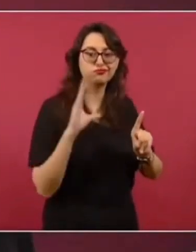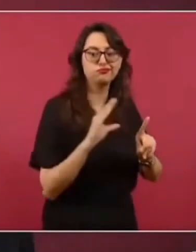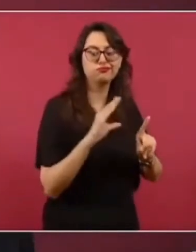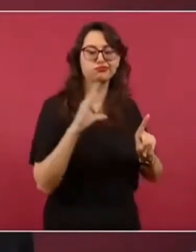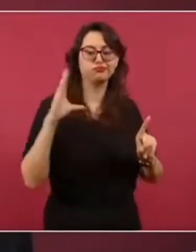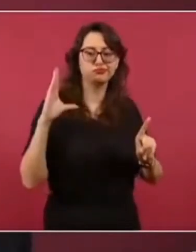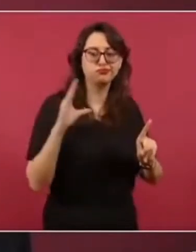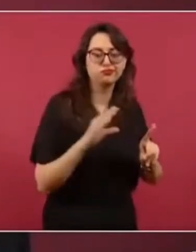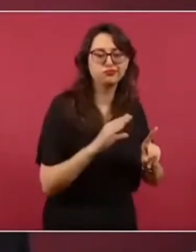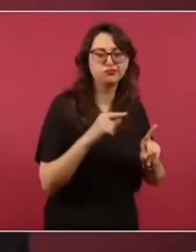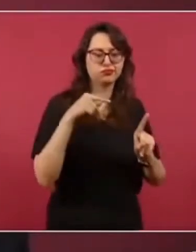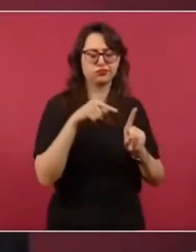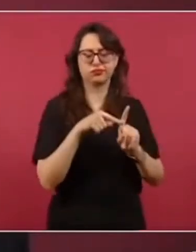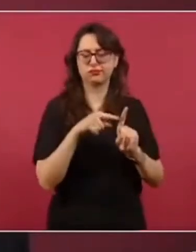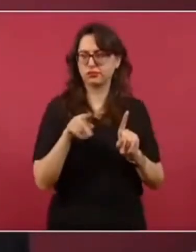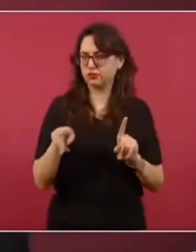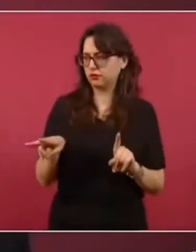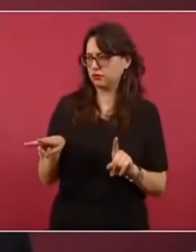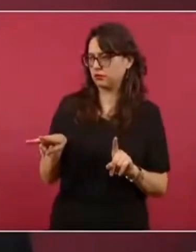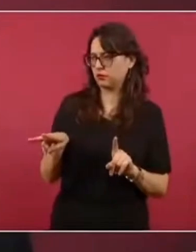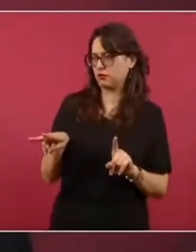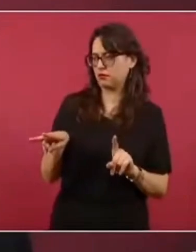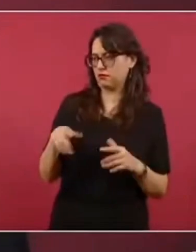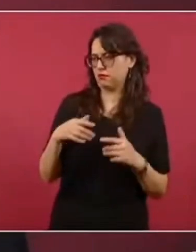y estuvo en Europa,